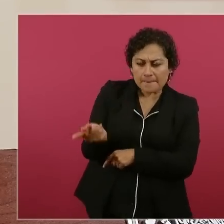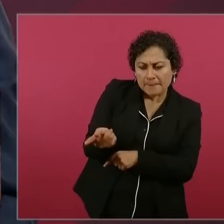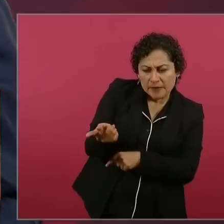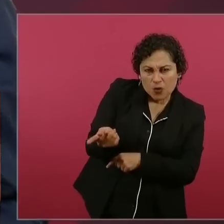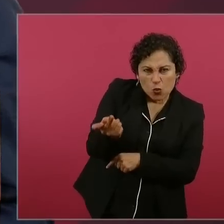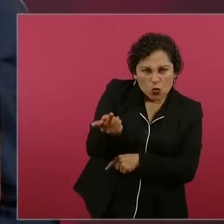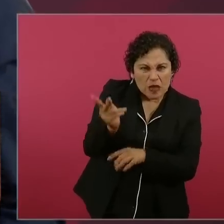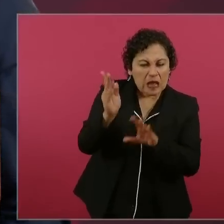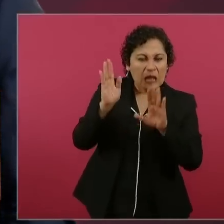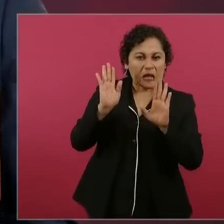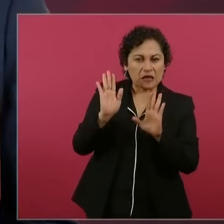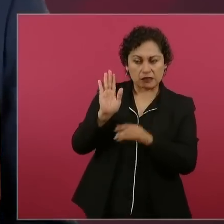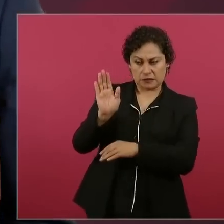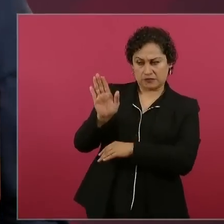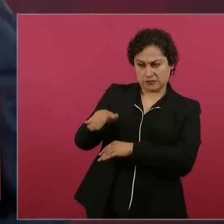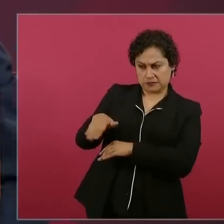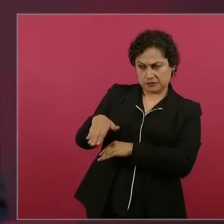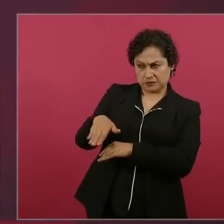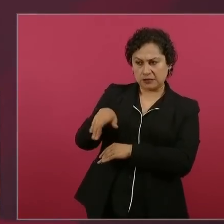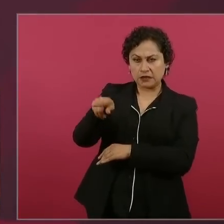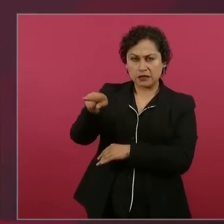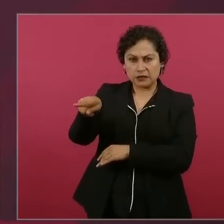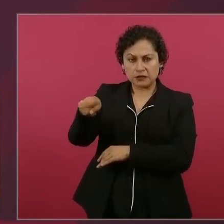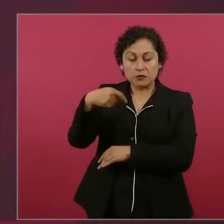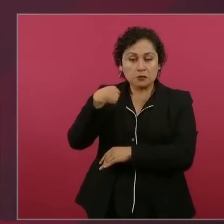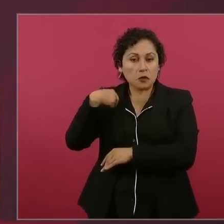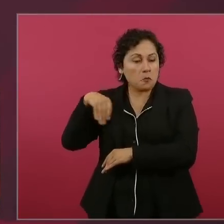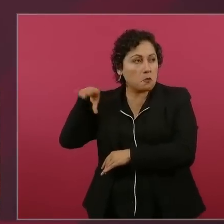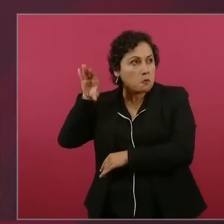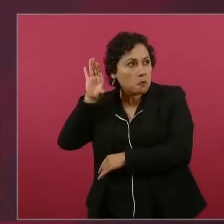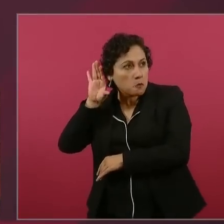oiga, que van a rescatar a